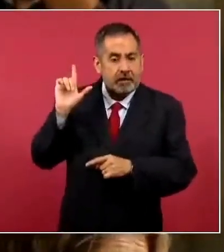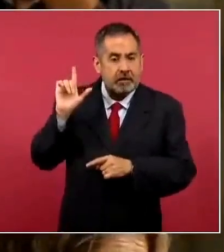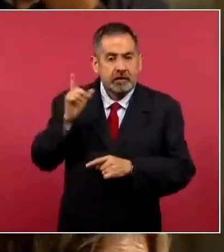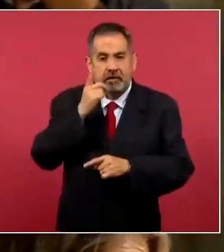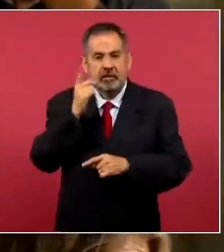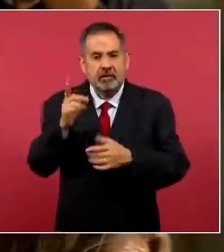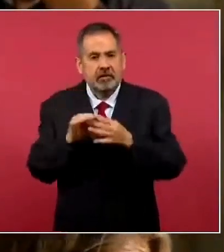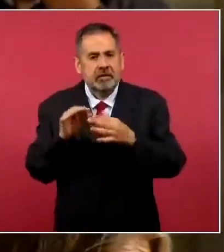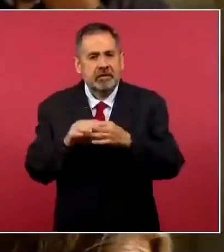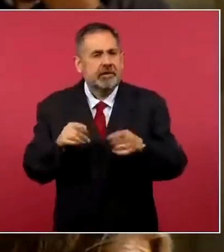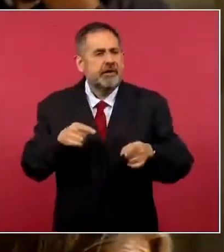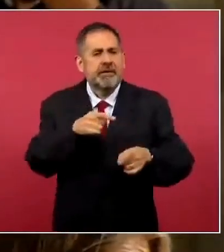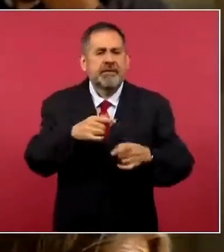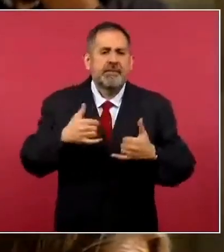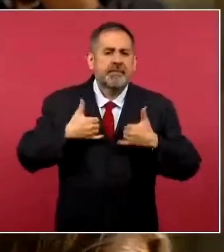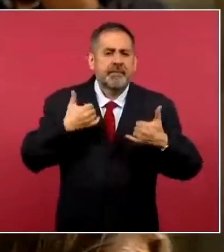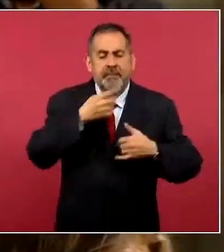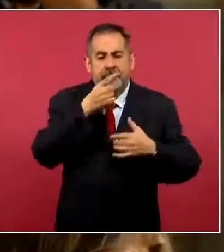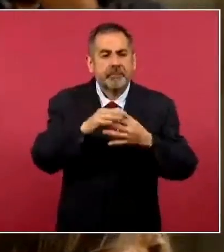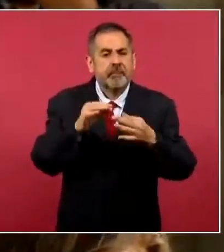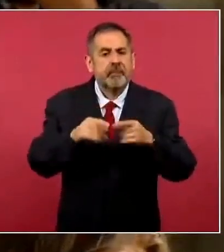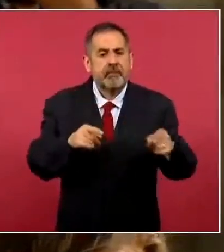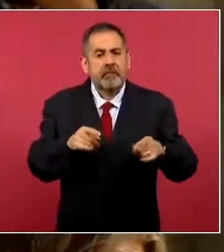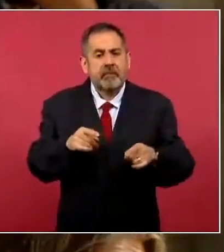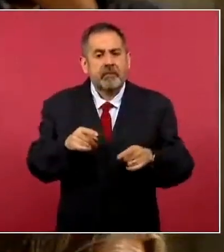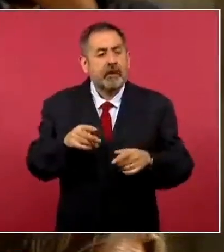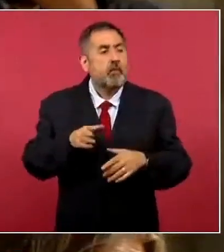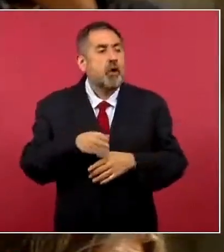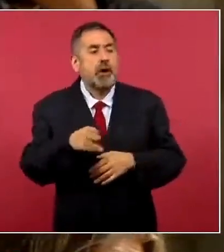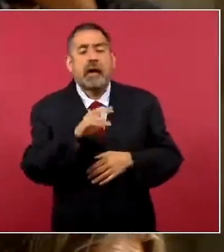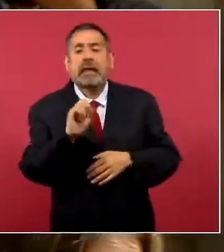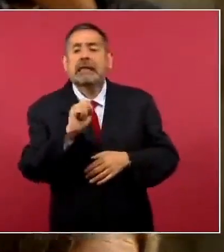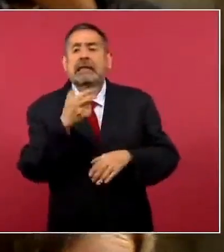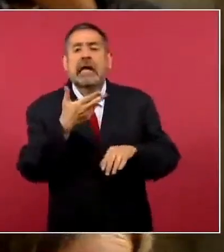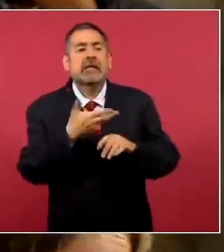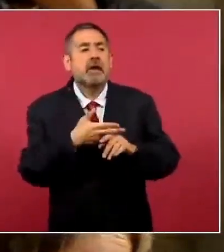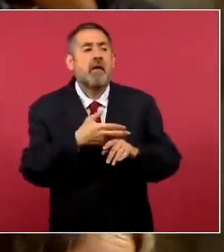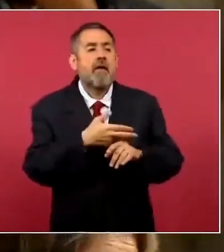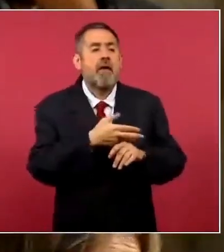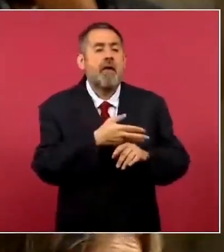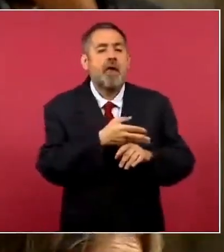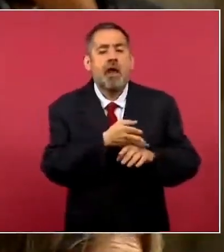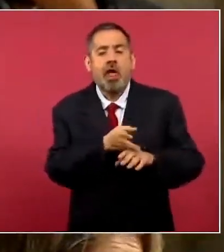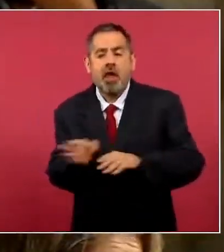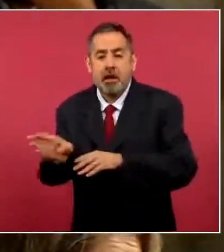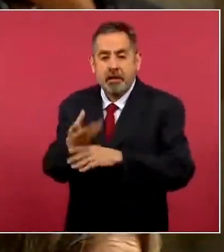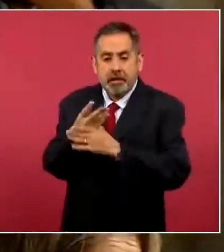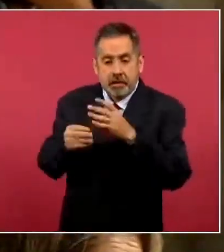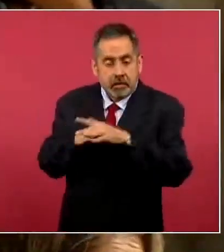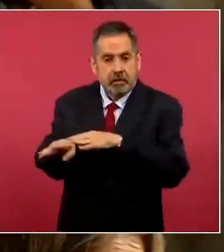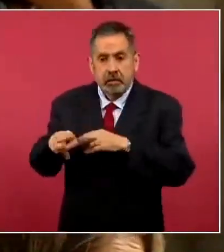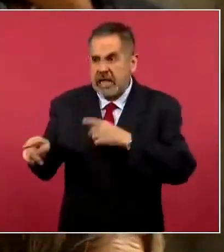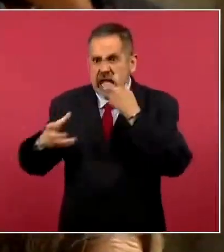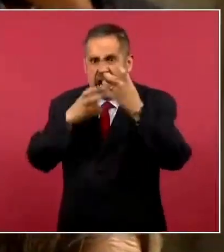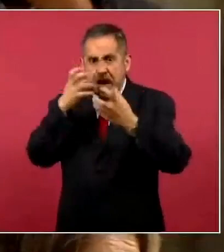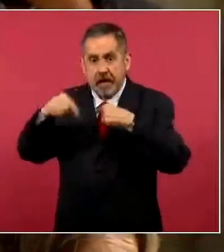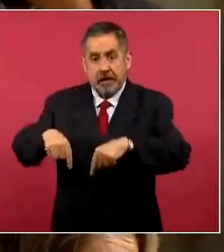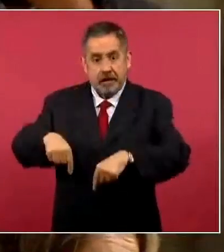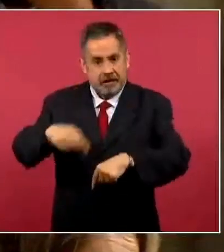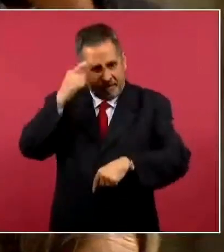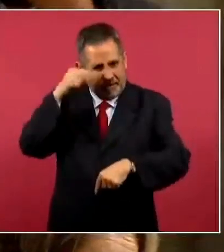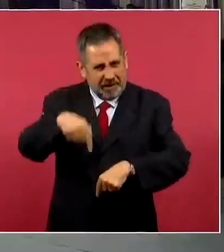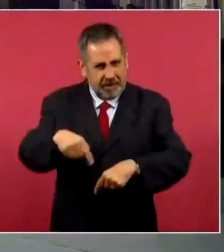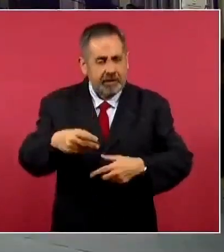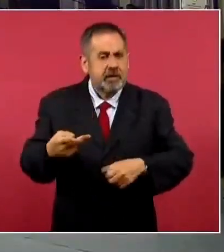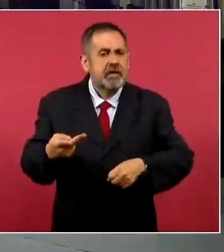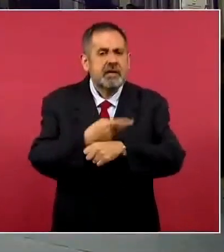dijo, bueno, comentó el muchacho que había dicho que iba para Hacienda y se metió, fue el que gritó aquí mientras estábamos en la conferencia de prensa. ¿Qué